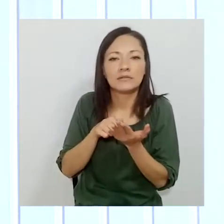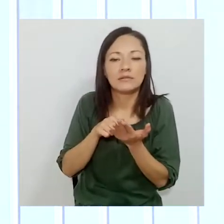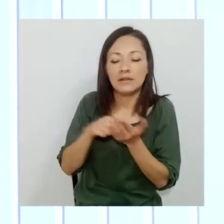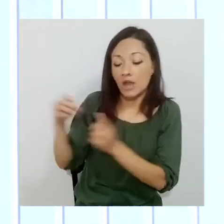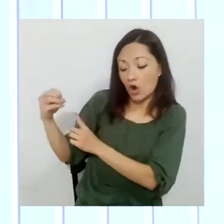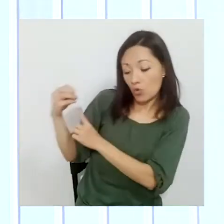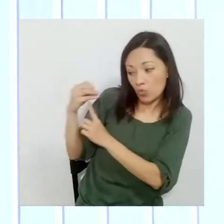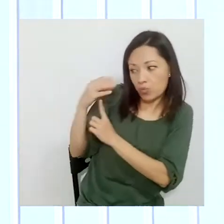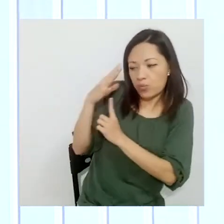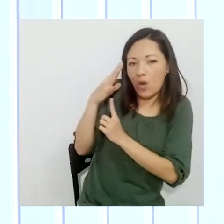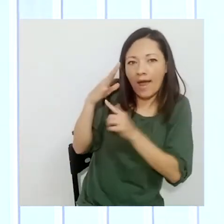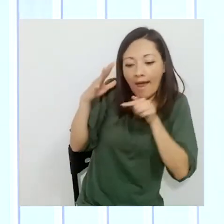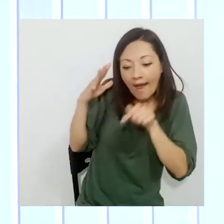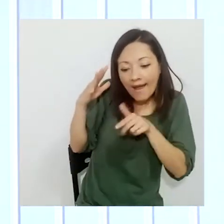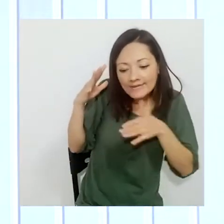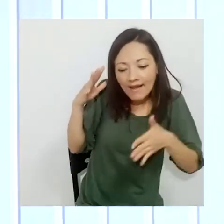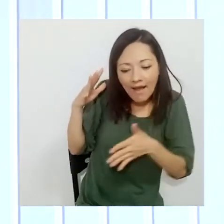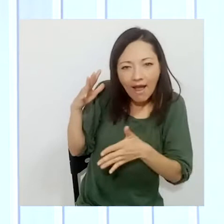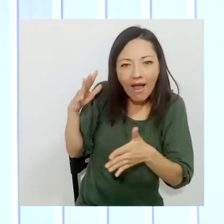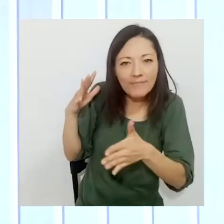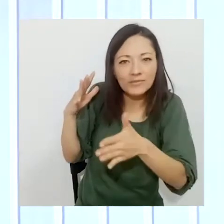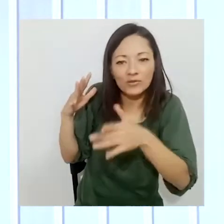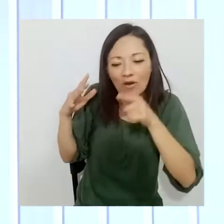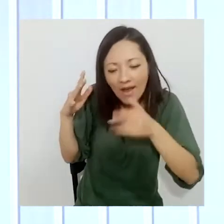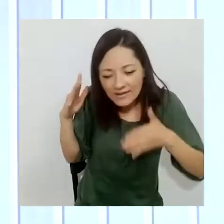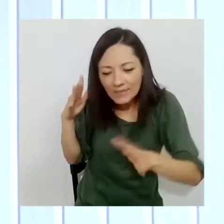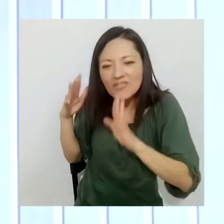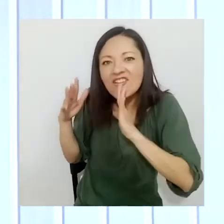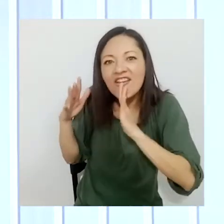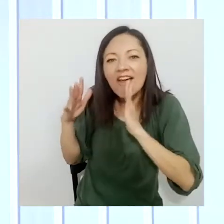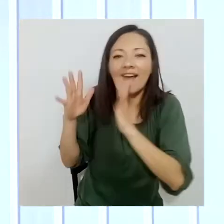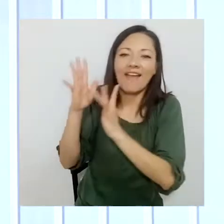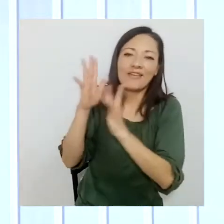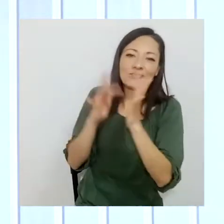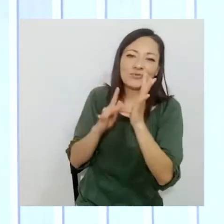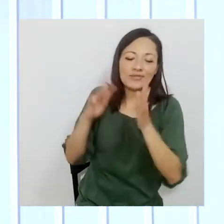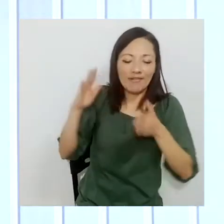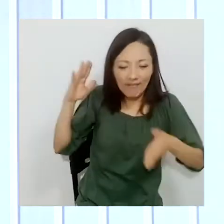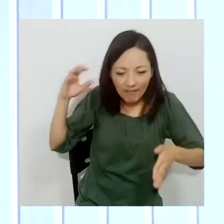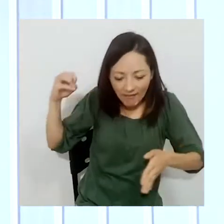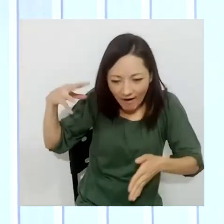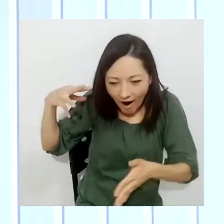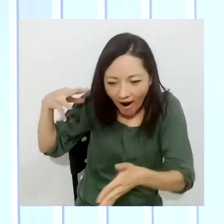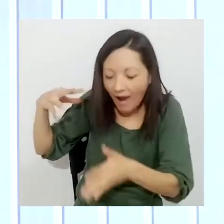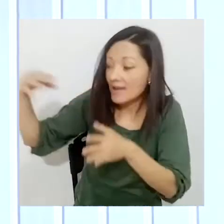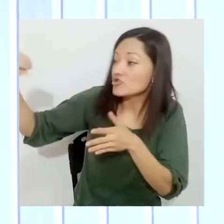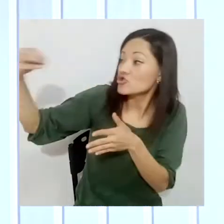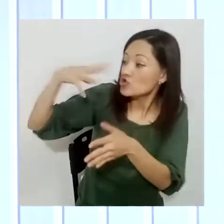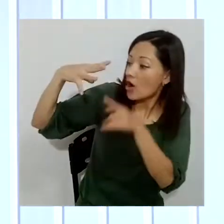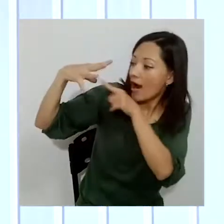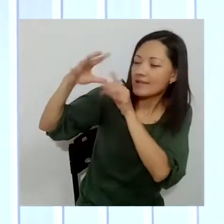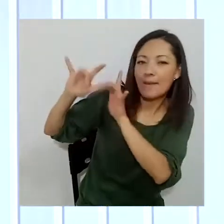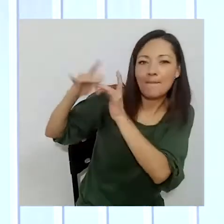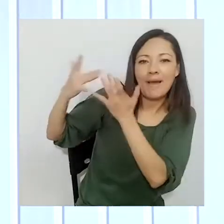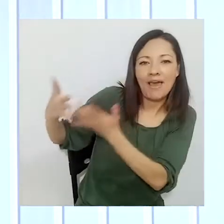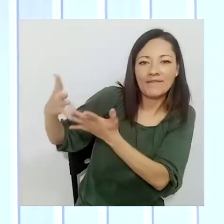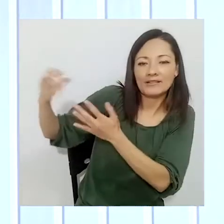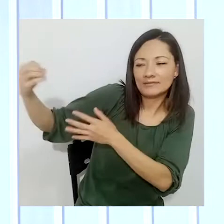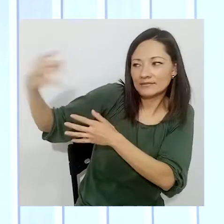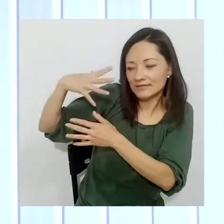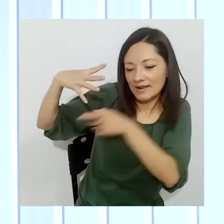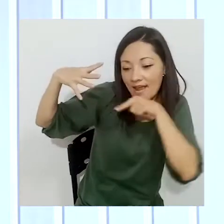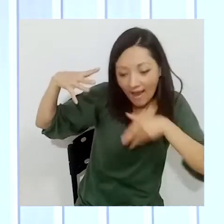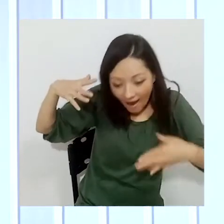cuál es ese camino. Pero Jesús ya está afirmando en el Nuevo Testamento: yo soy el camino, yo soy la